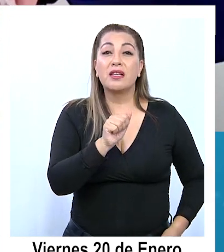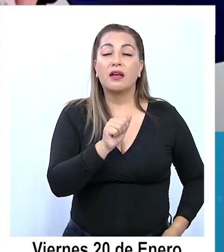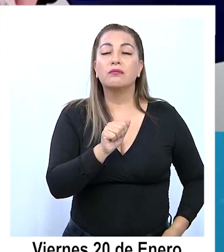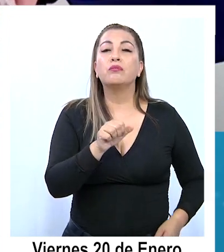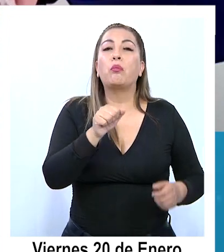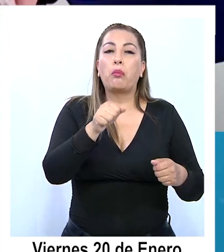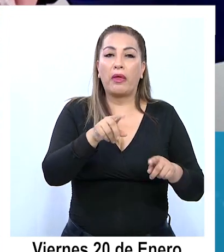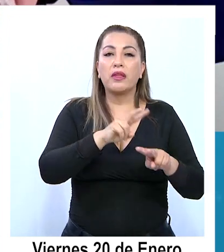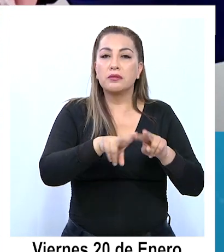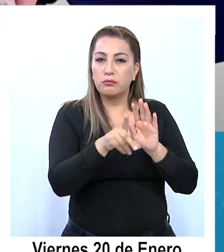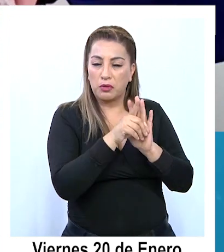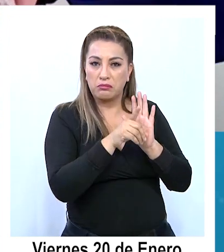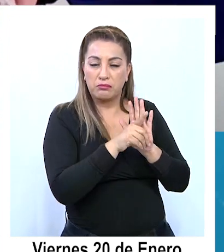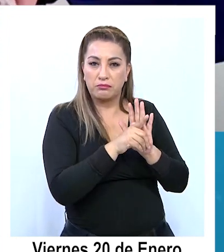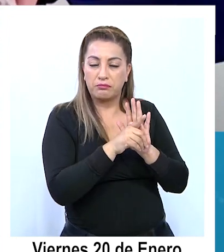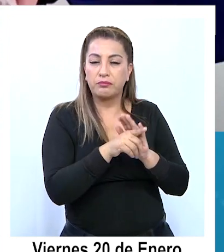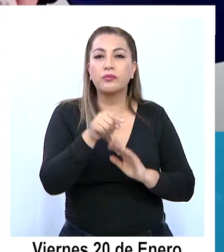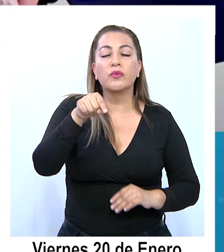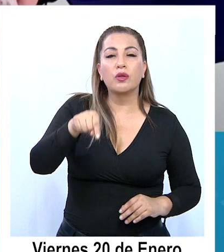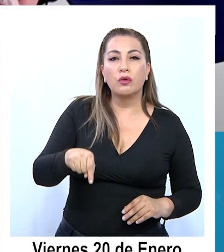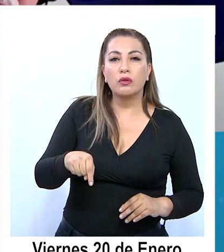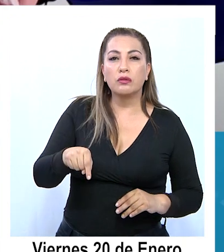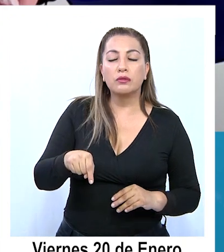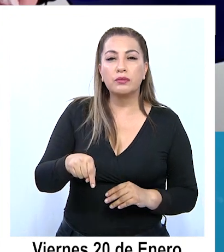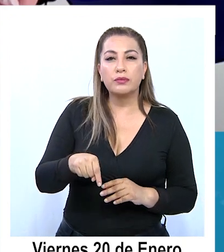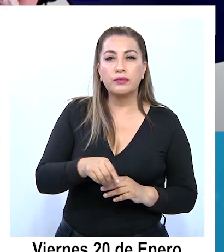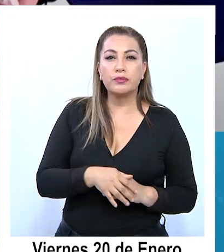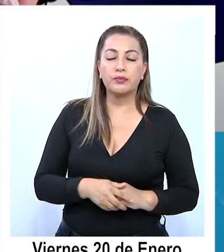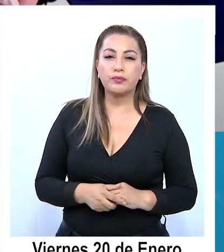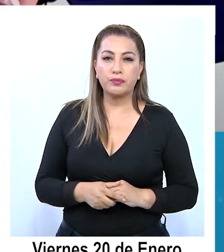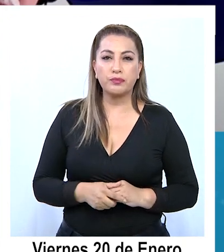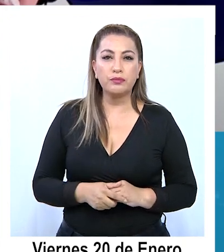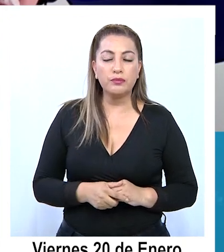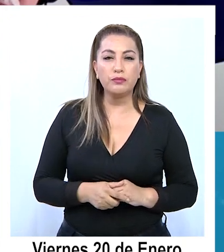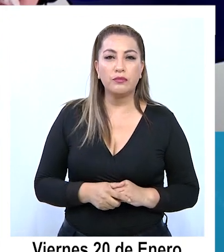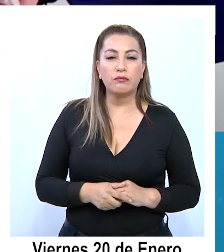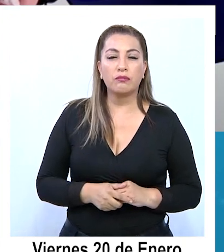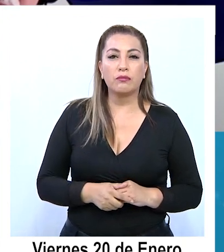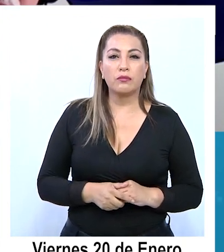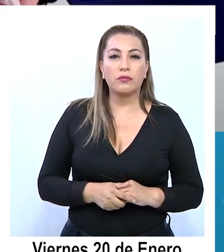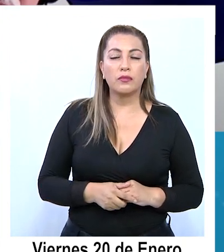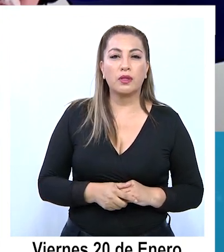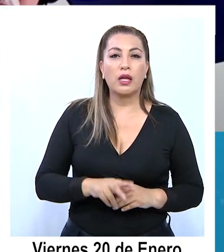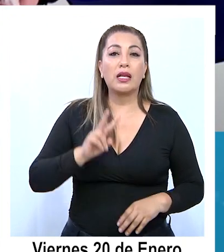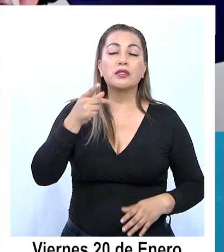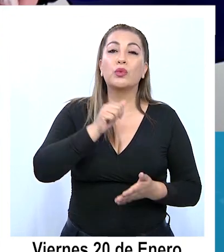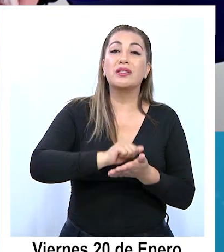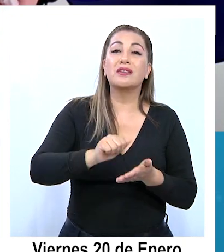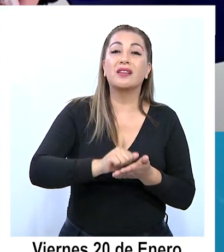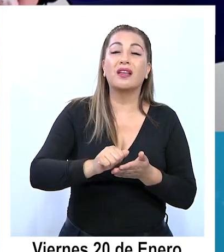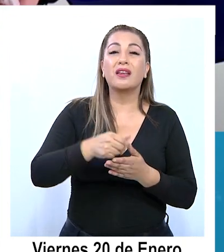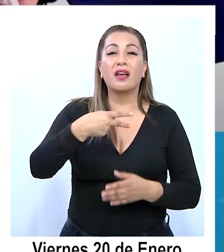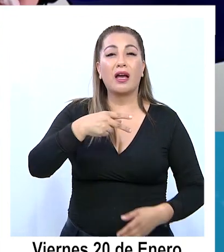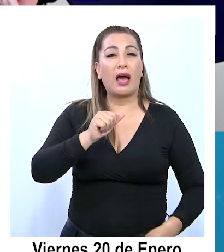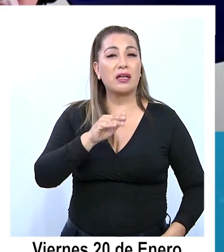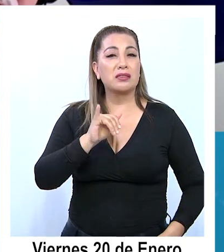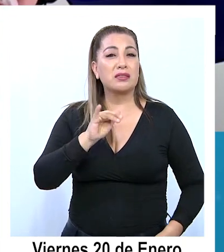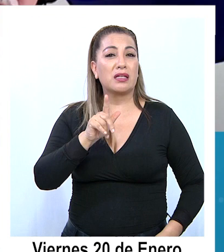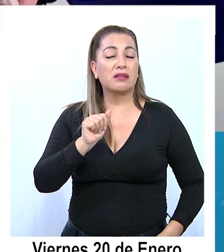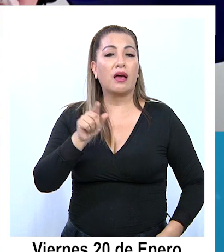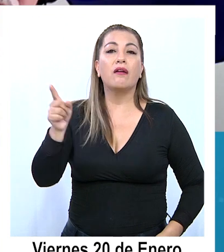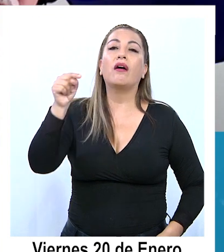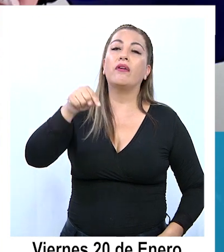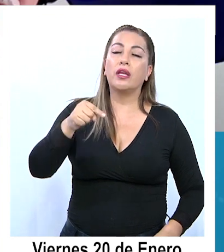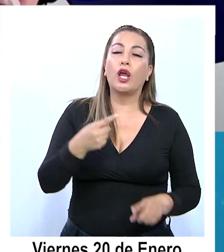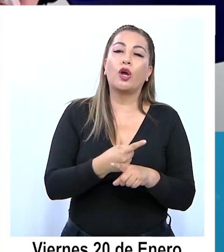franquicia. Me dijo el ministro que hoy día viernes iba a la región, la subsecretaria de Hacienda, a aclarar